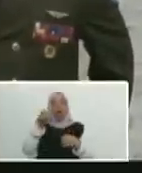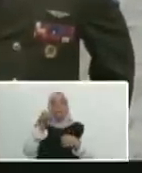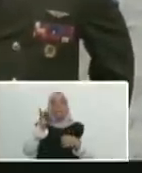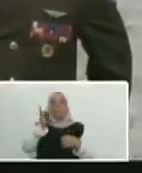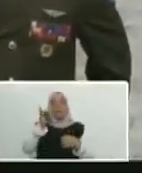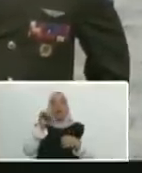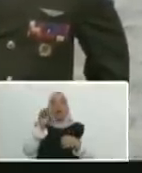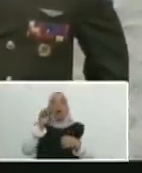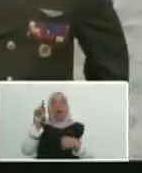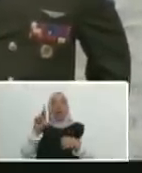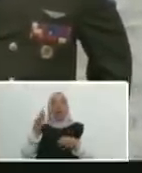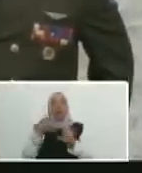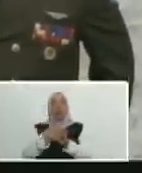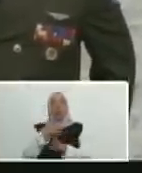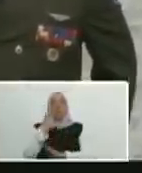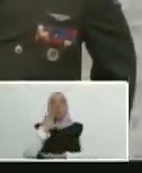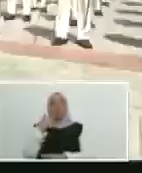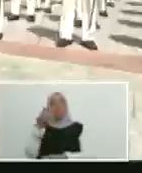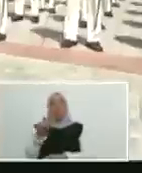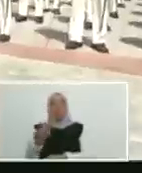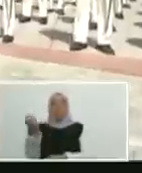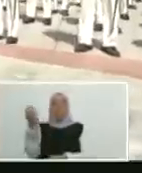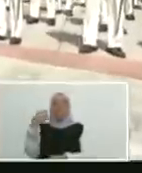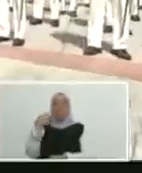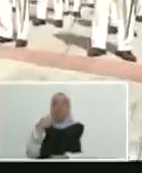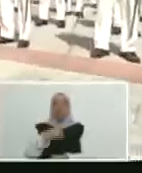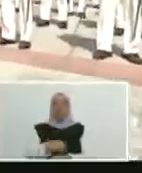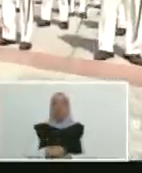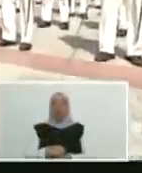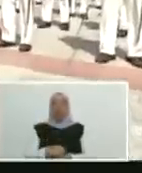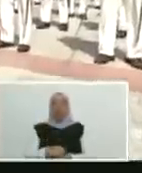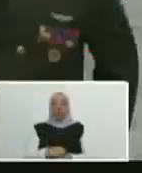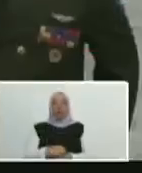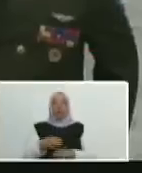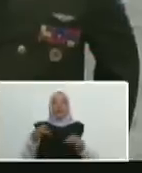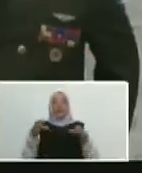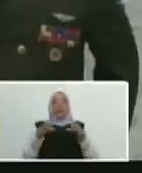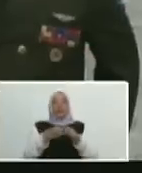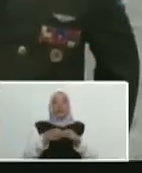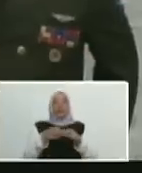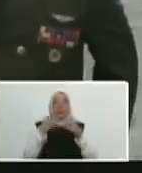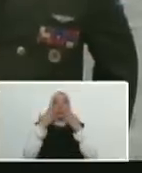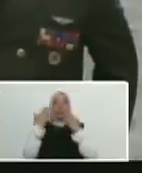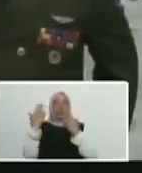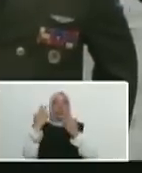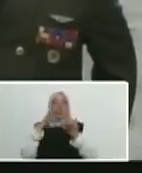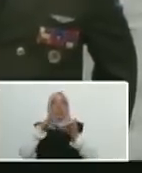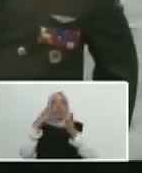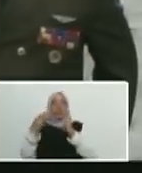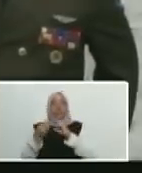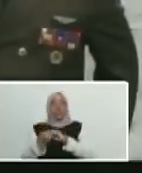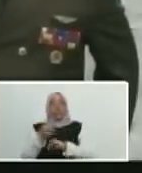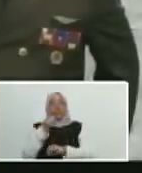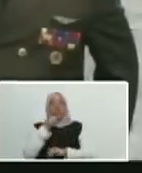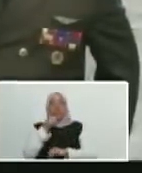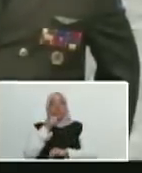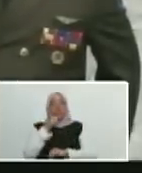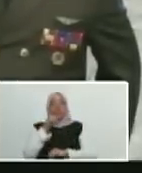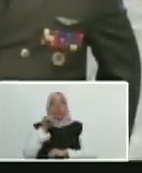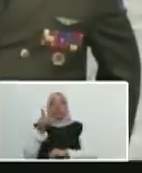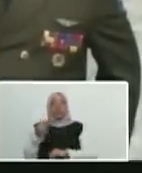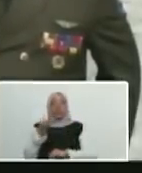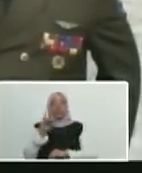Tábata, comandante general Milicia Nacional Bolivariana, en reemplazo del mayor general